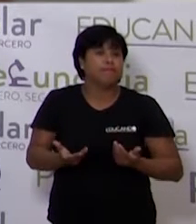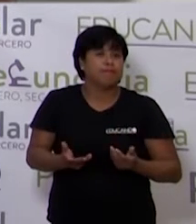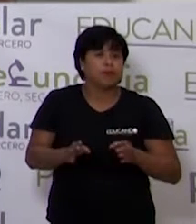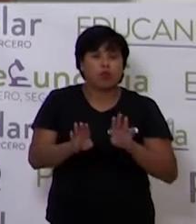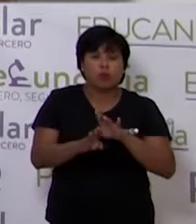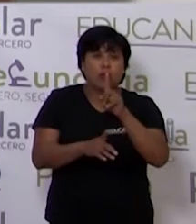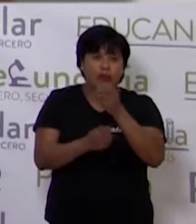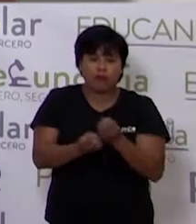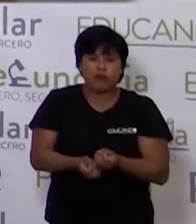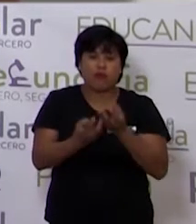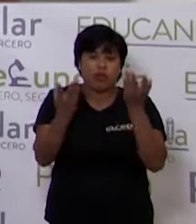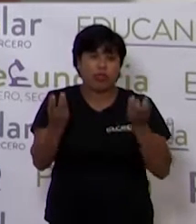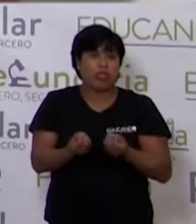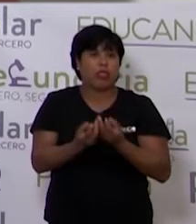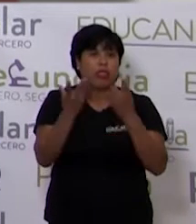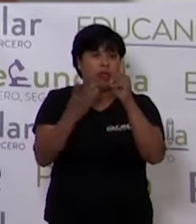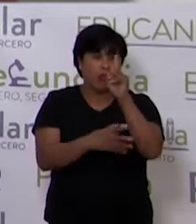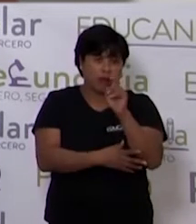una fuente con